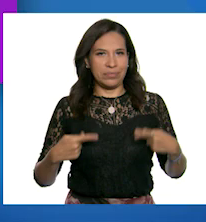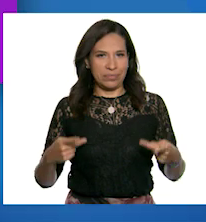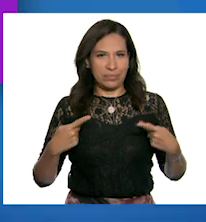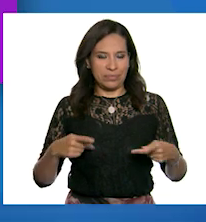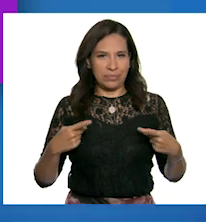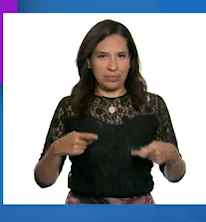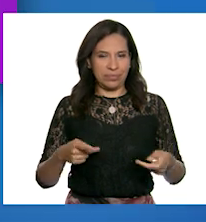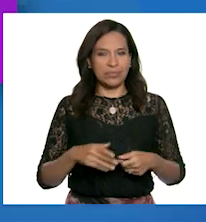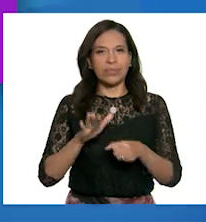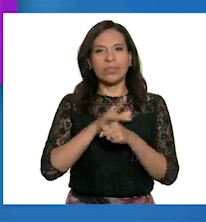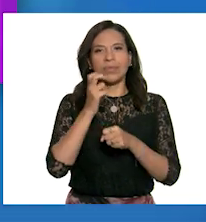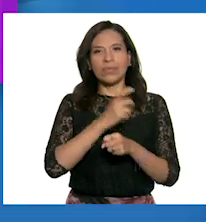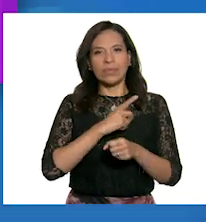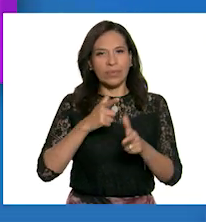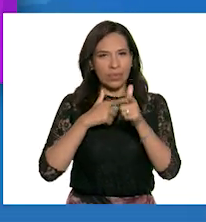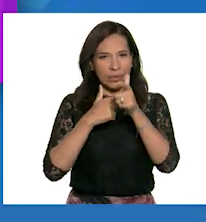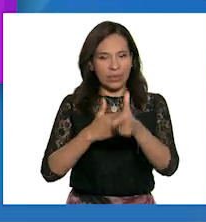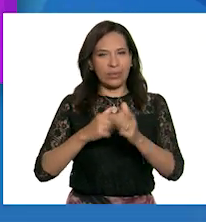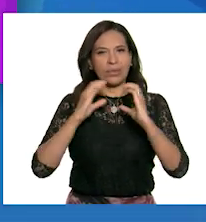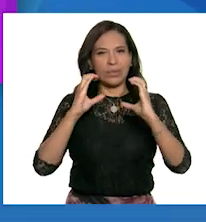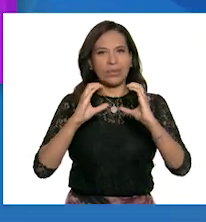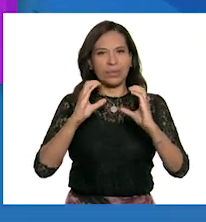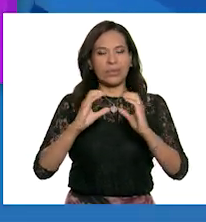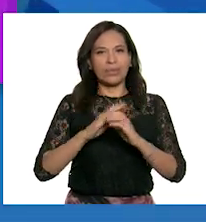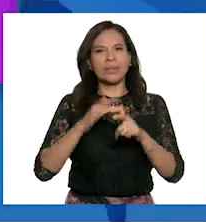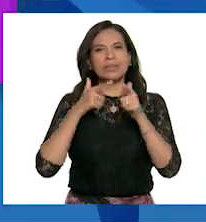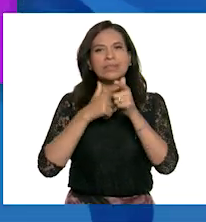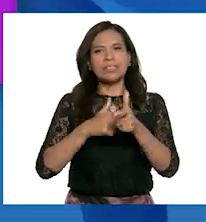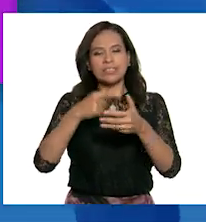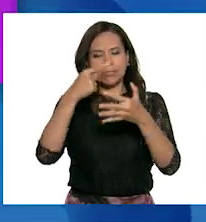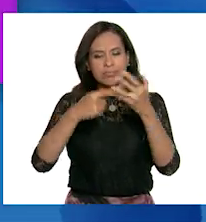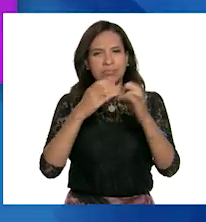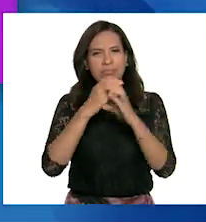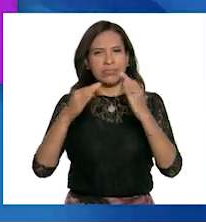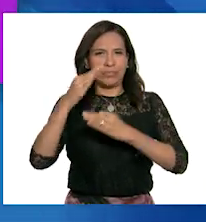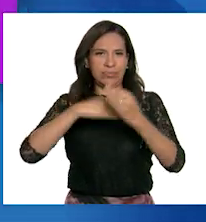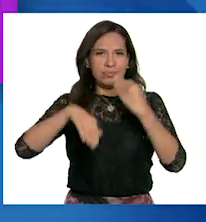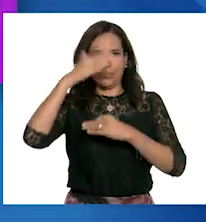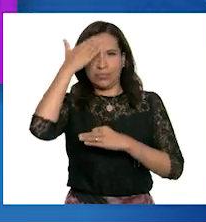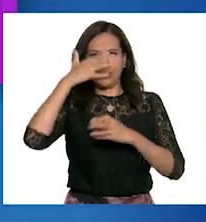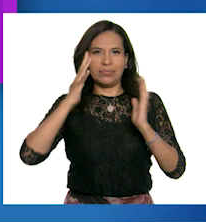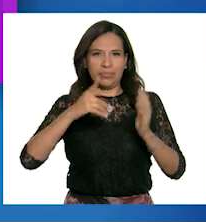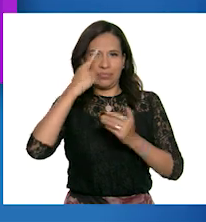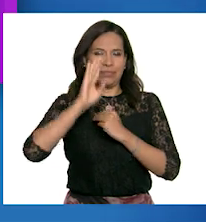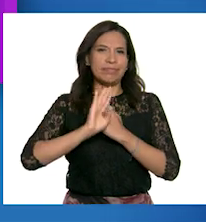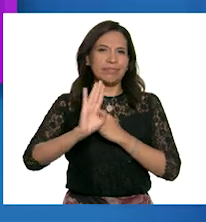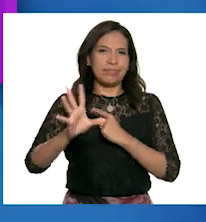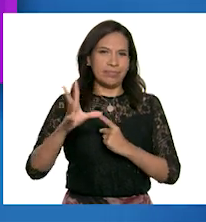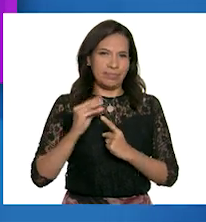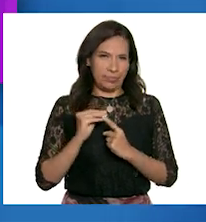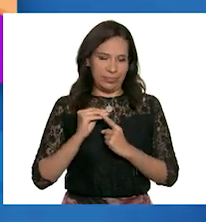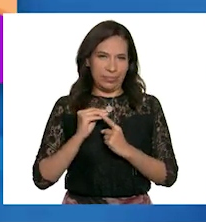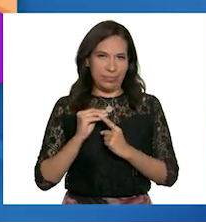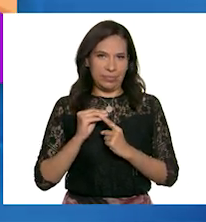personas. Por eso hay que continuar cuidándonos siguiendo las buenas prácticas que ya todos conocemos para evitar contagiarnos.